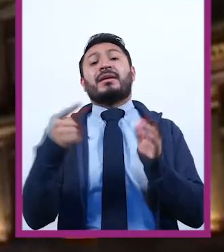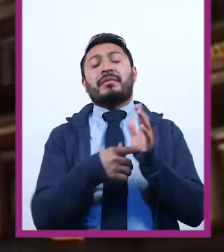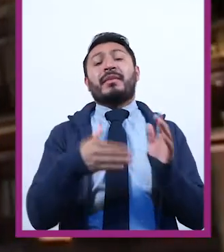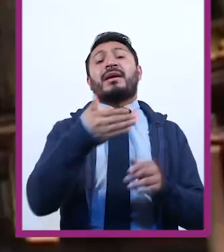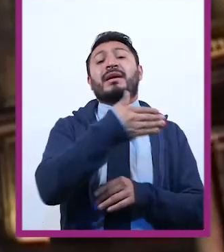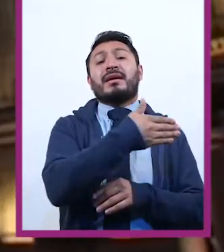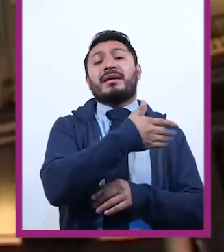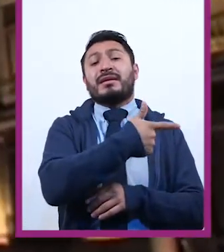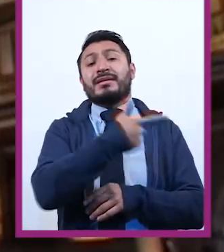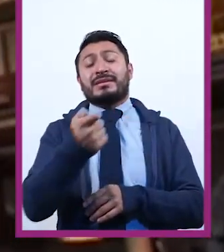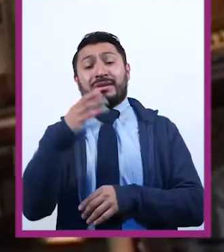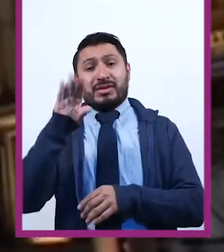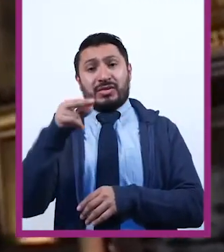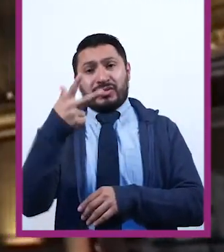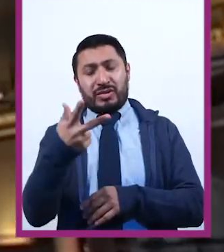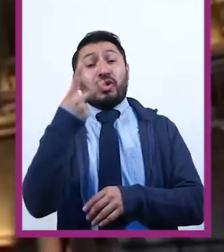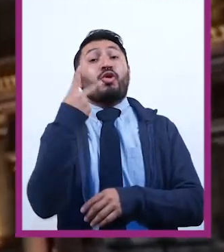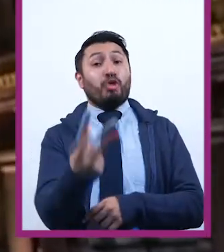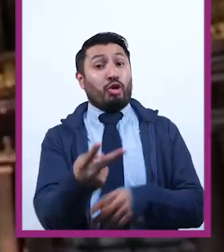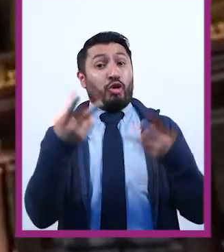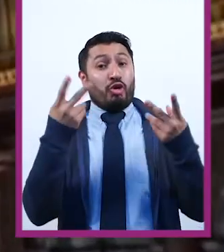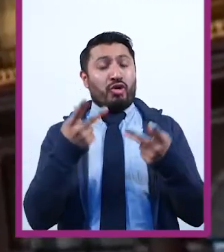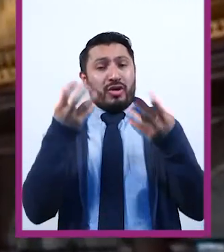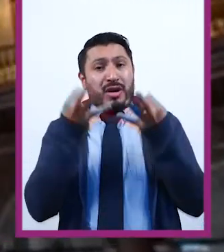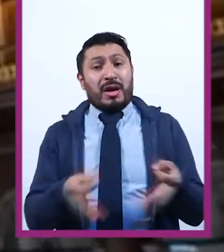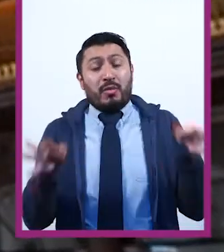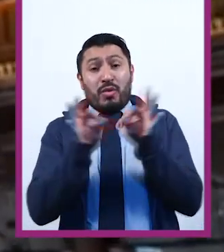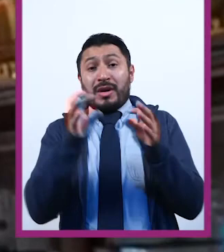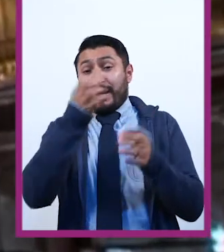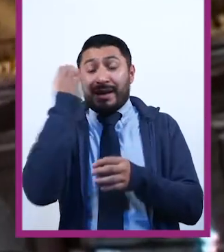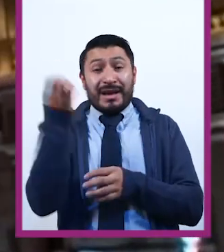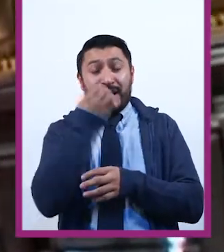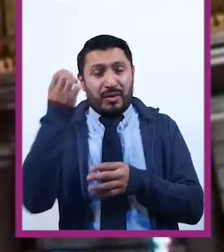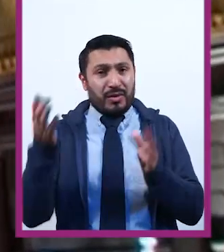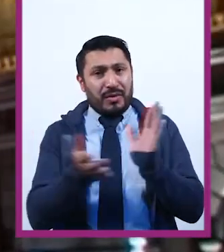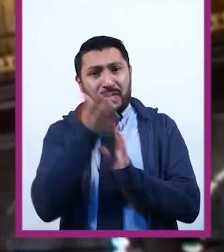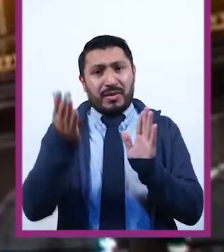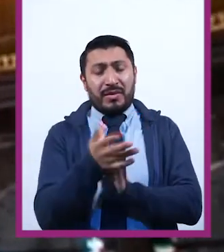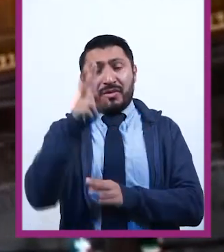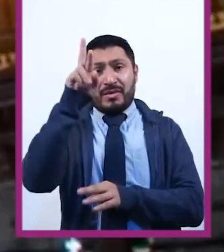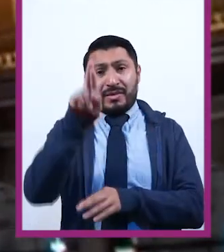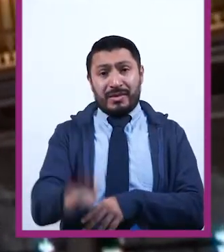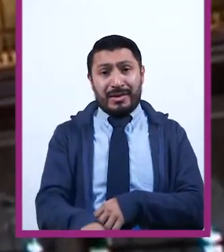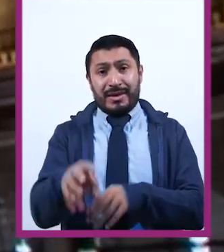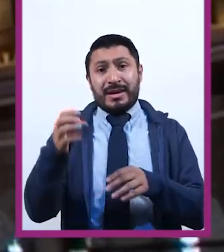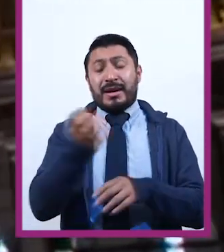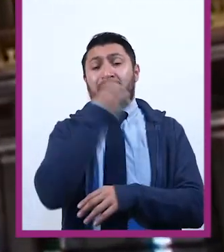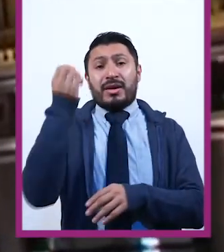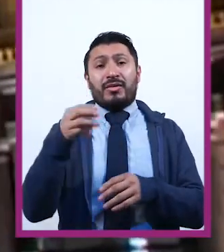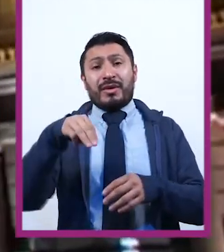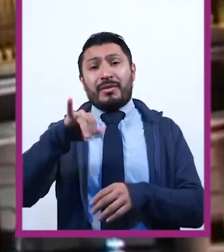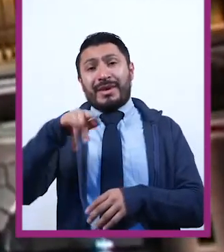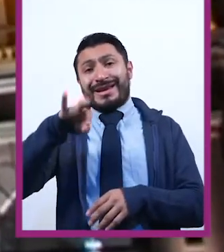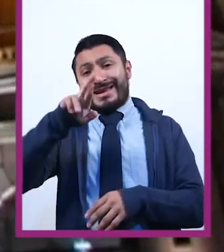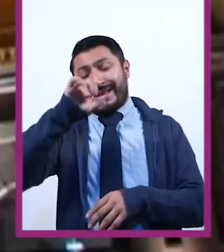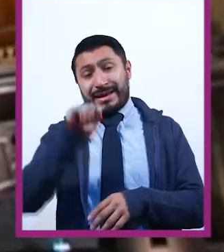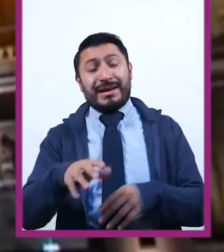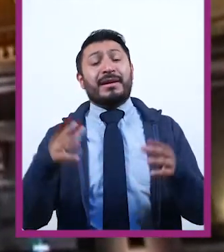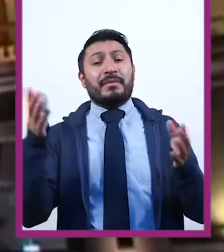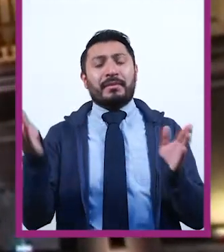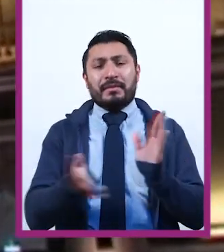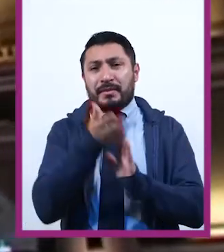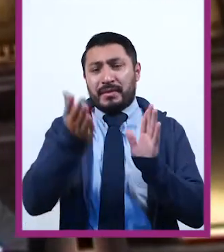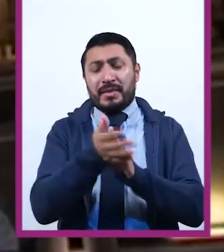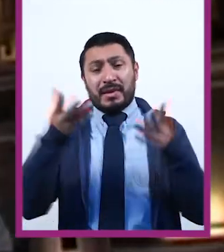En 1798, dos importantes escuelas se fundaron. El Real Colegio de Minería, colegio que estaría encargado